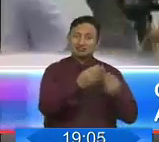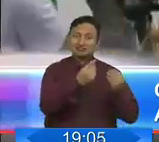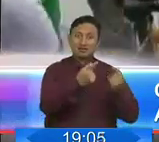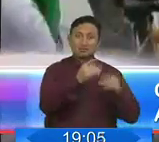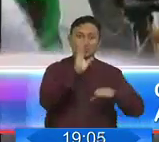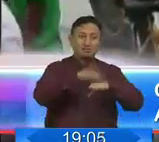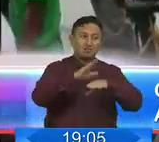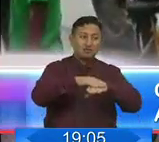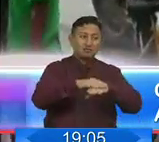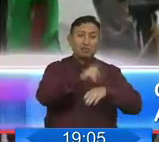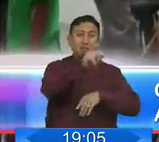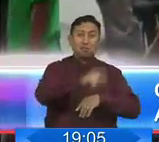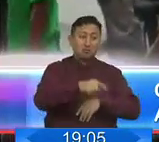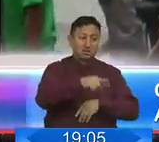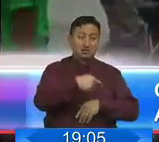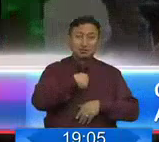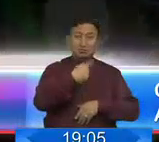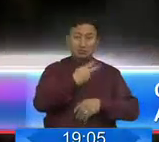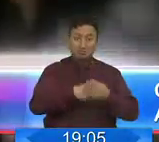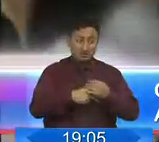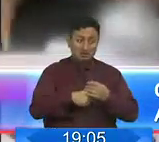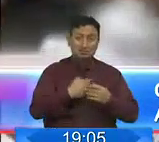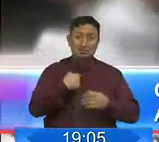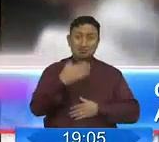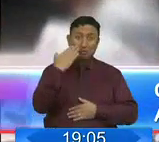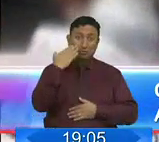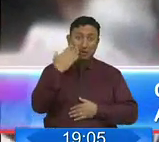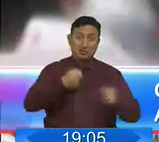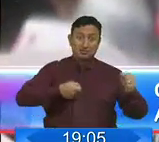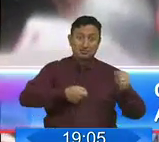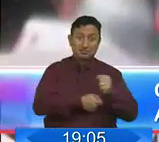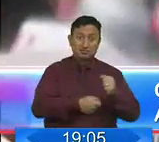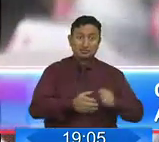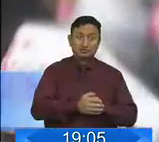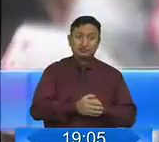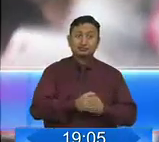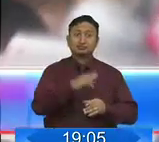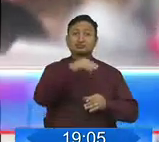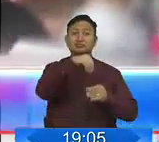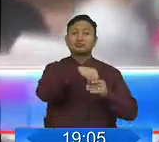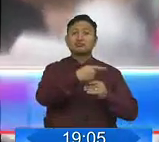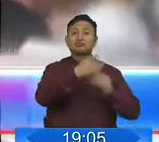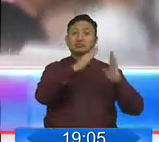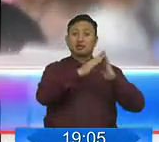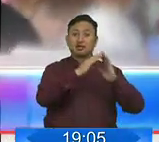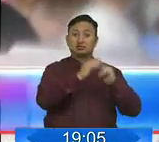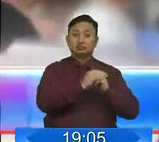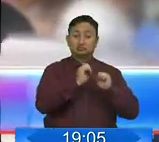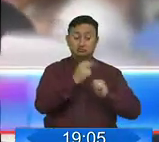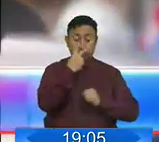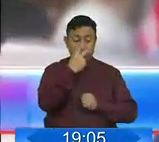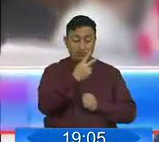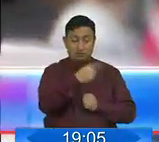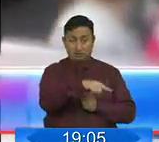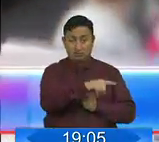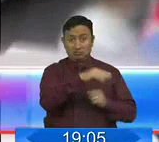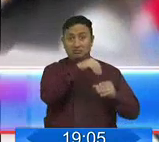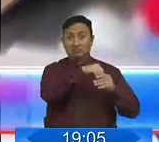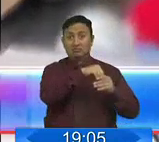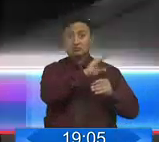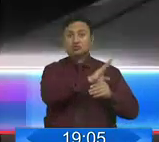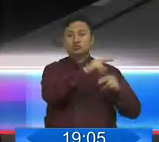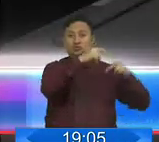aquel ciudadano había matado a la vecina. Es en el interior, en un lugar cerrado, como ustedes pueden observar, en la sala